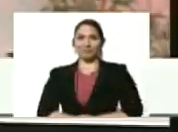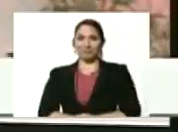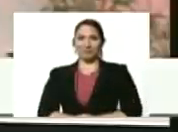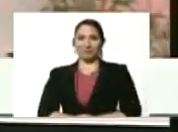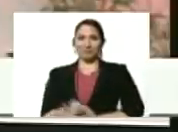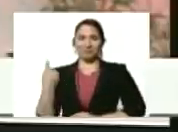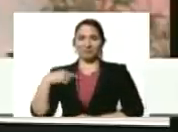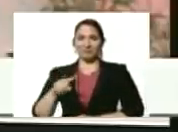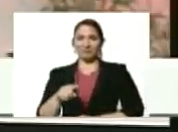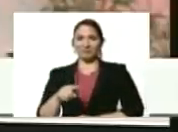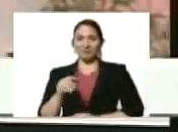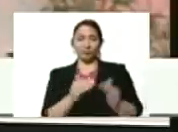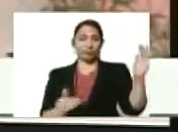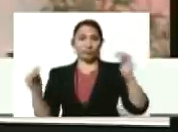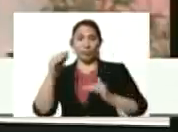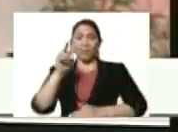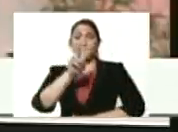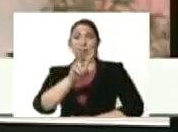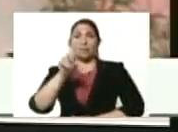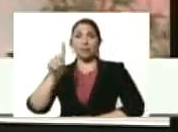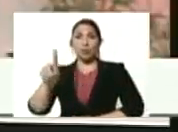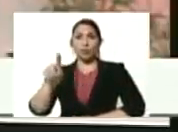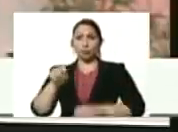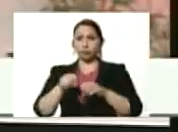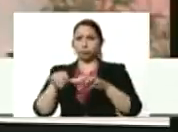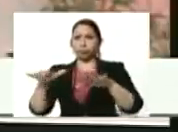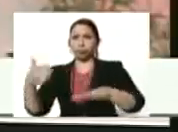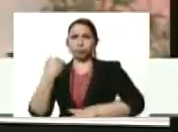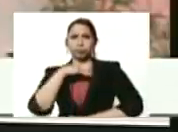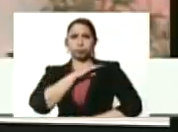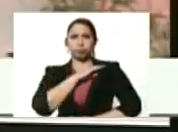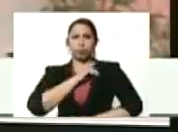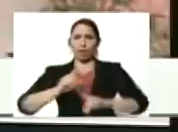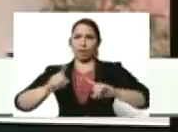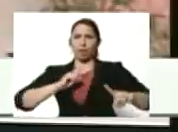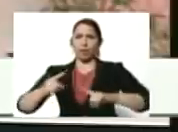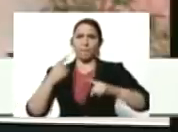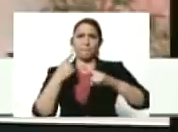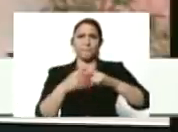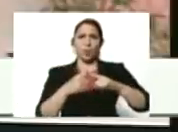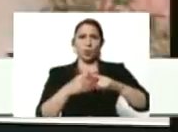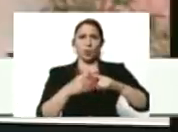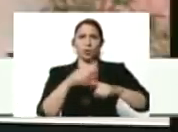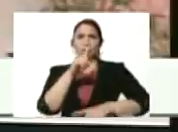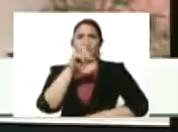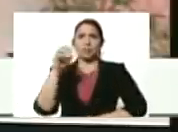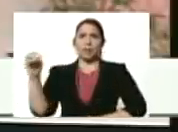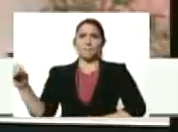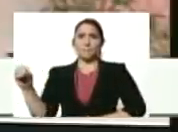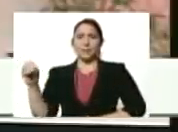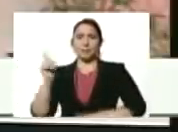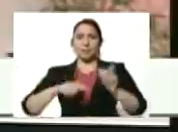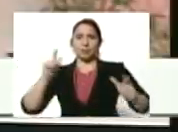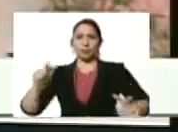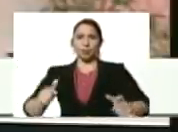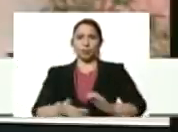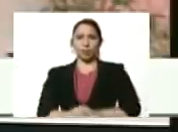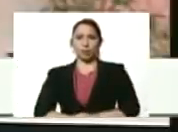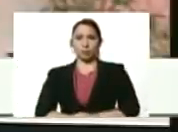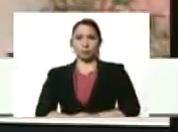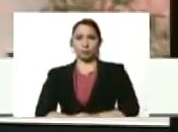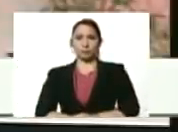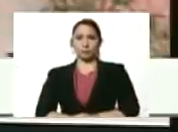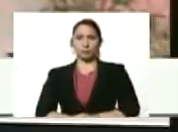subimos a 21 casos activos por 100.000 habitantes. Subimos de 20 a